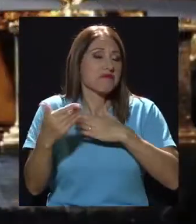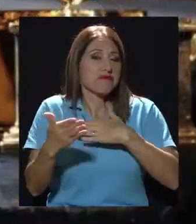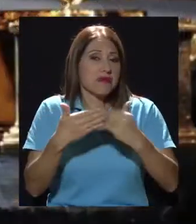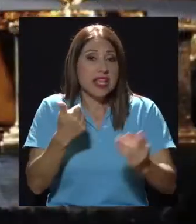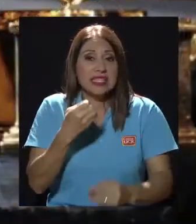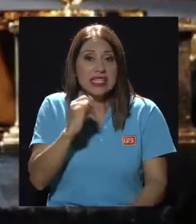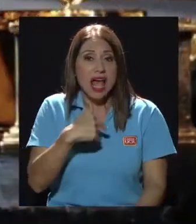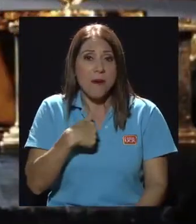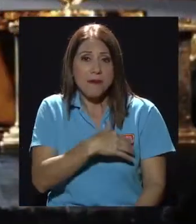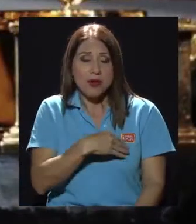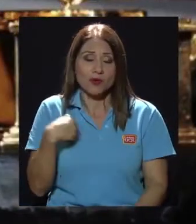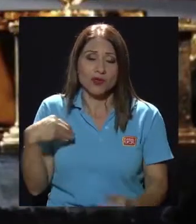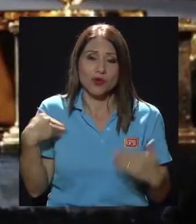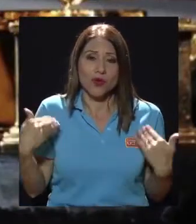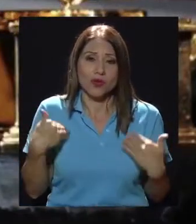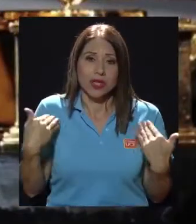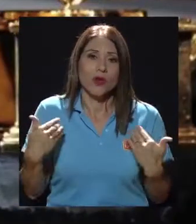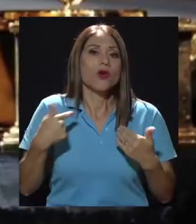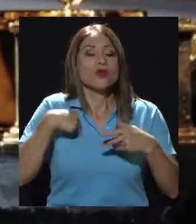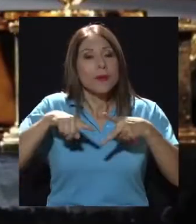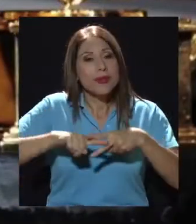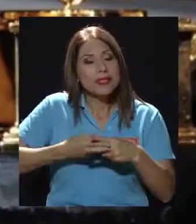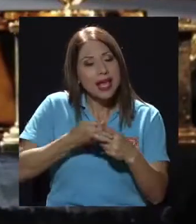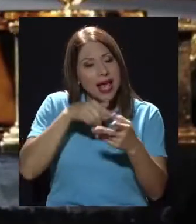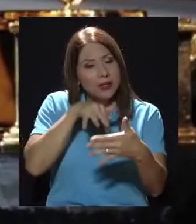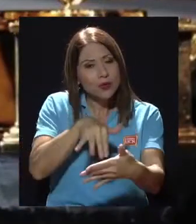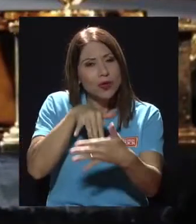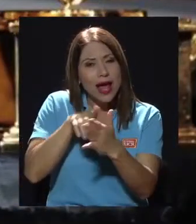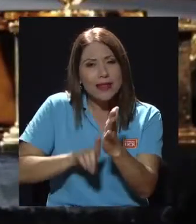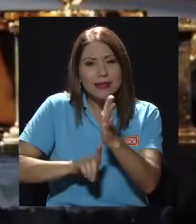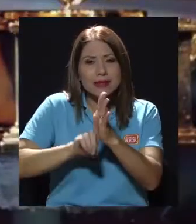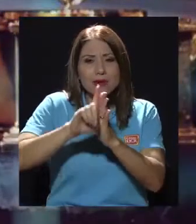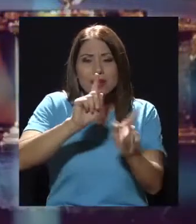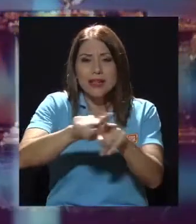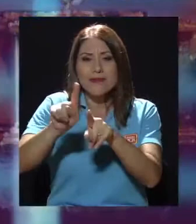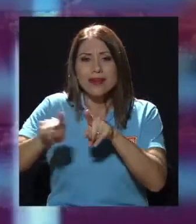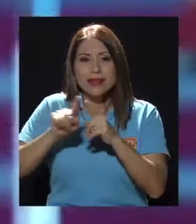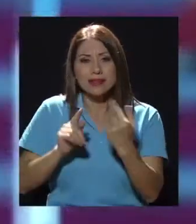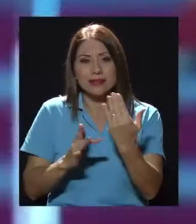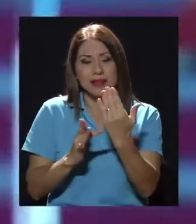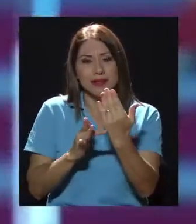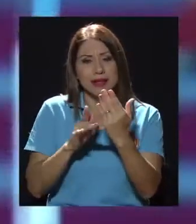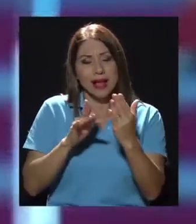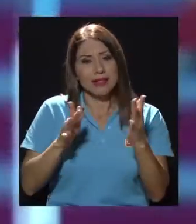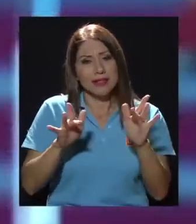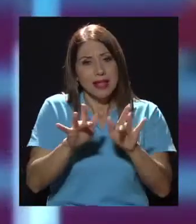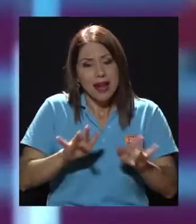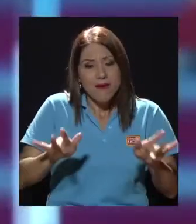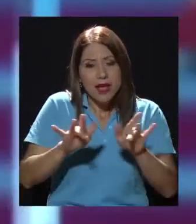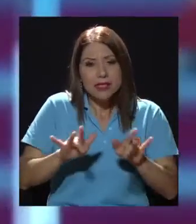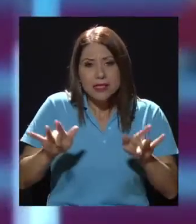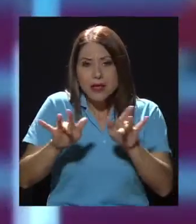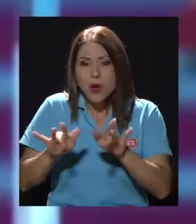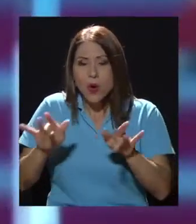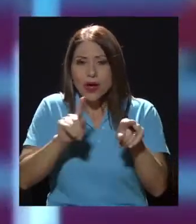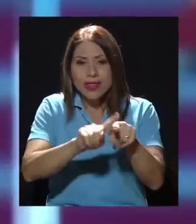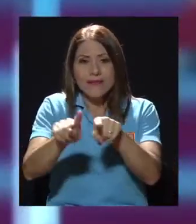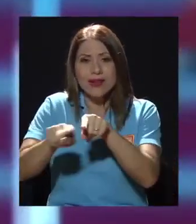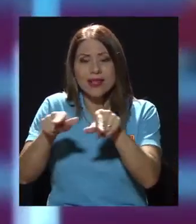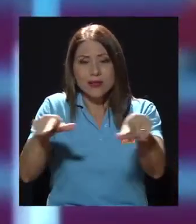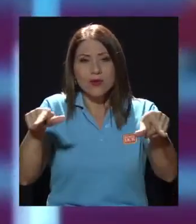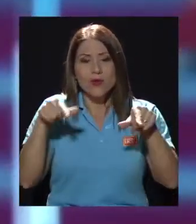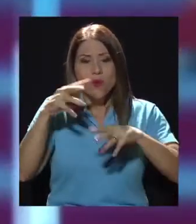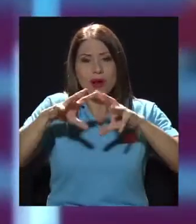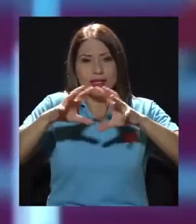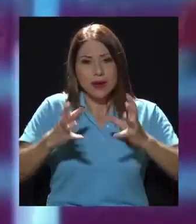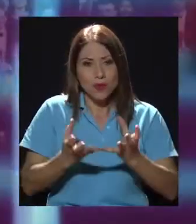desarrollar y a estudiar las diferentes técnicas de grabación que hacen en todas partes del mundo. Y con la llegada del